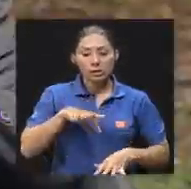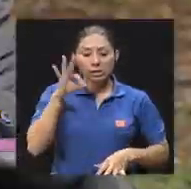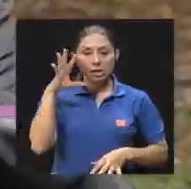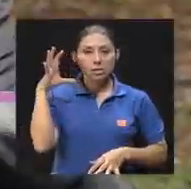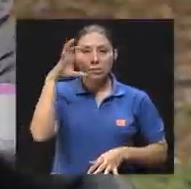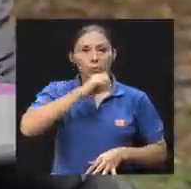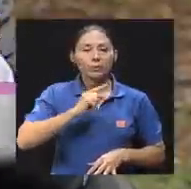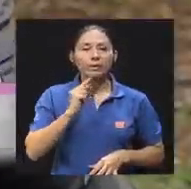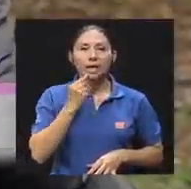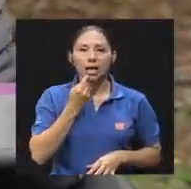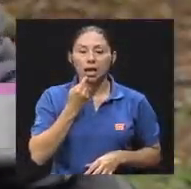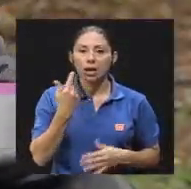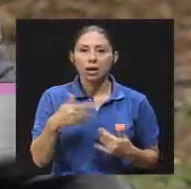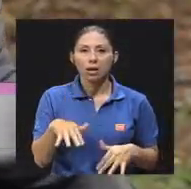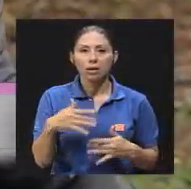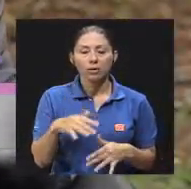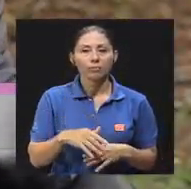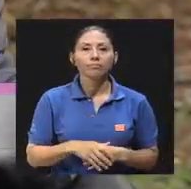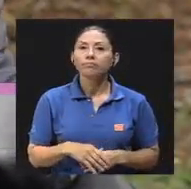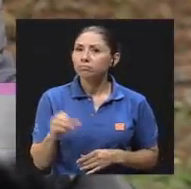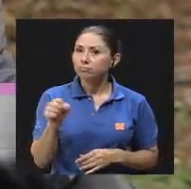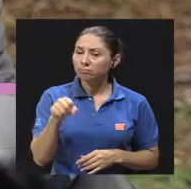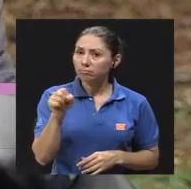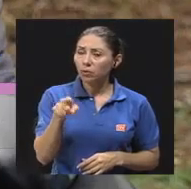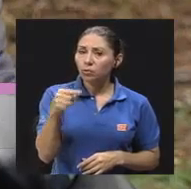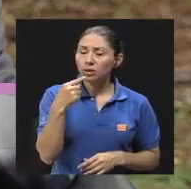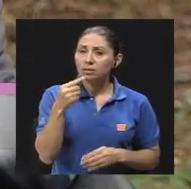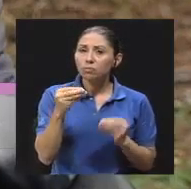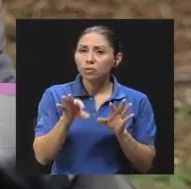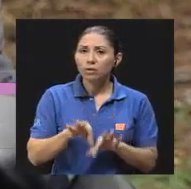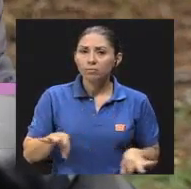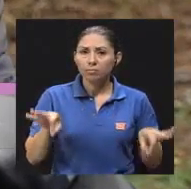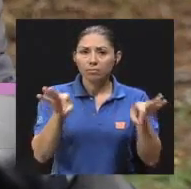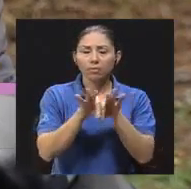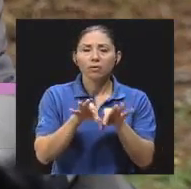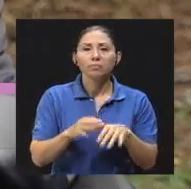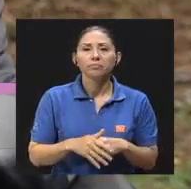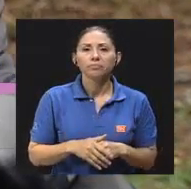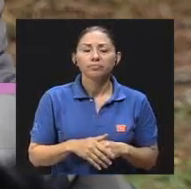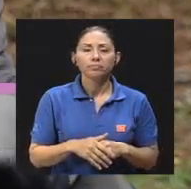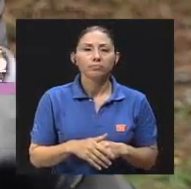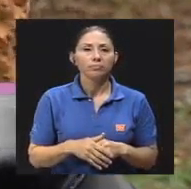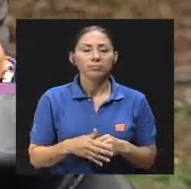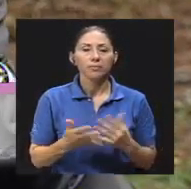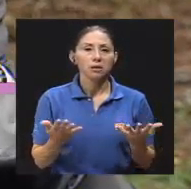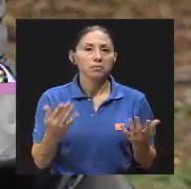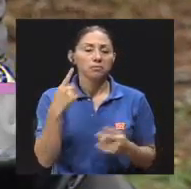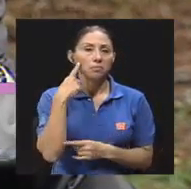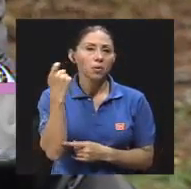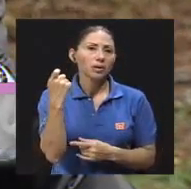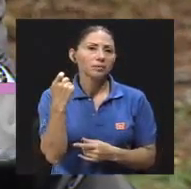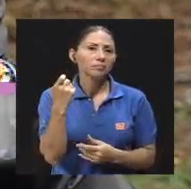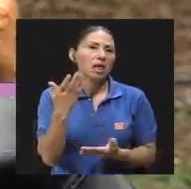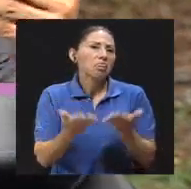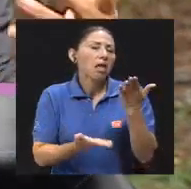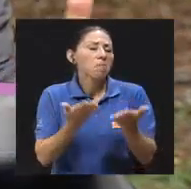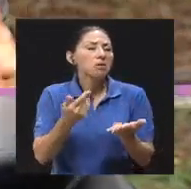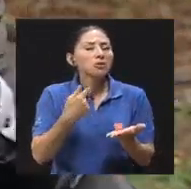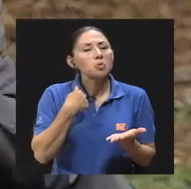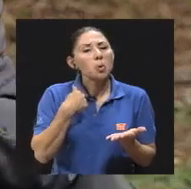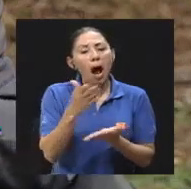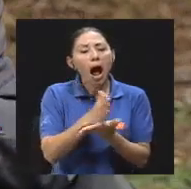estómago. Eso es una muy buena observación la que usted hace, porque a uno le puede caerle